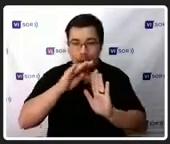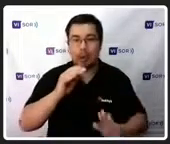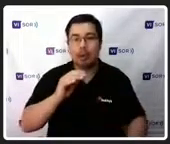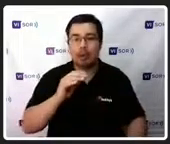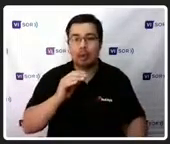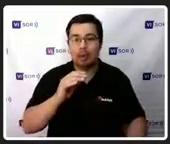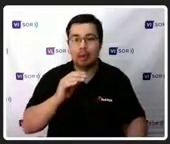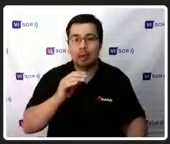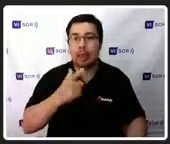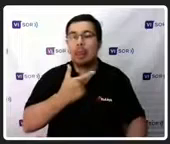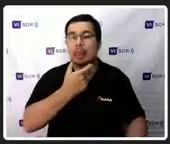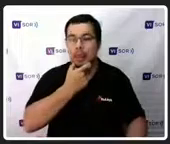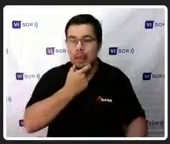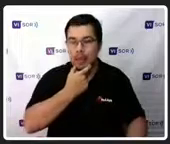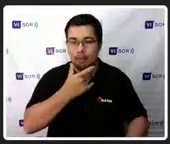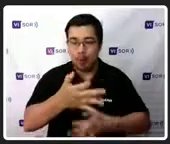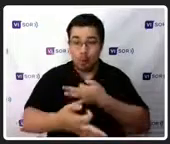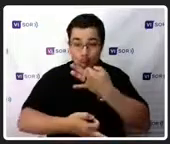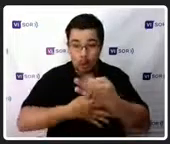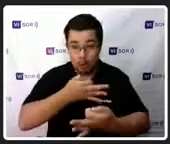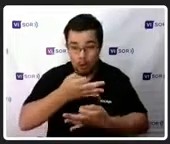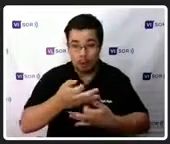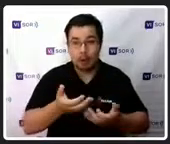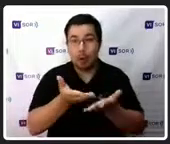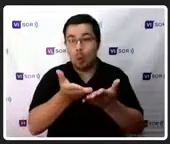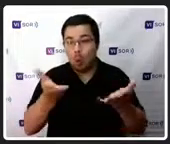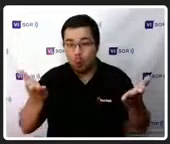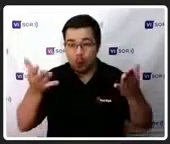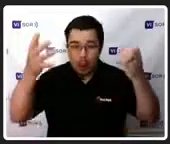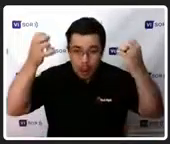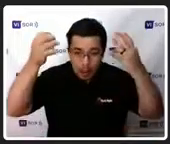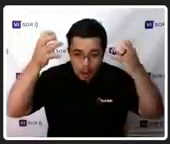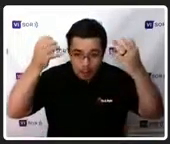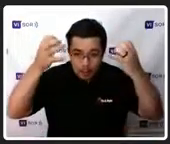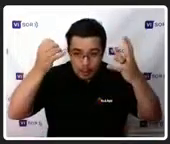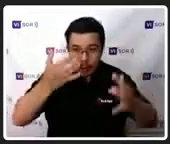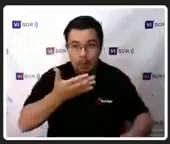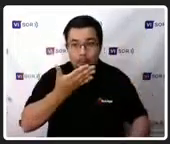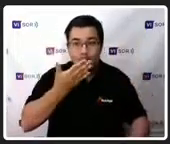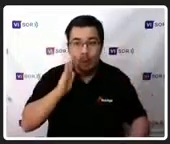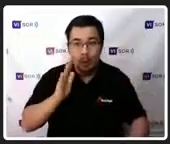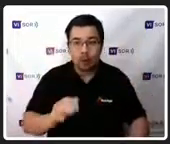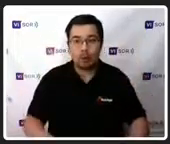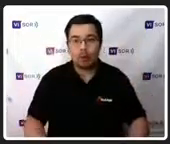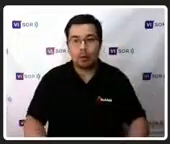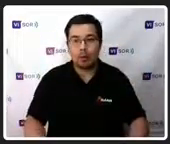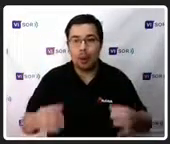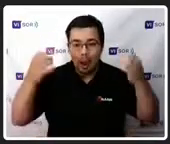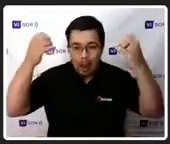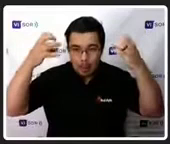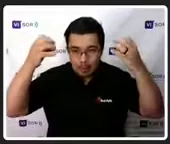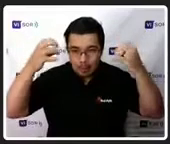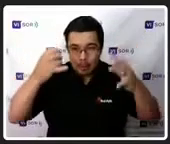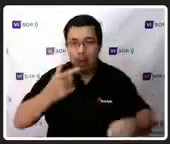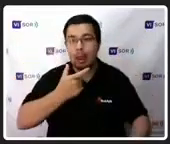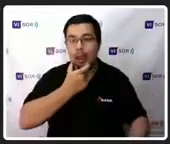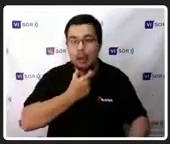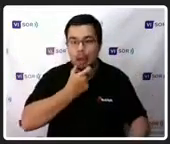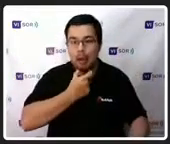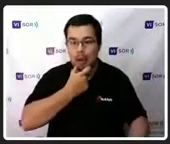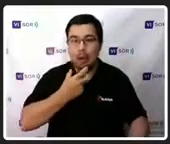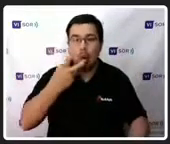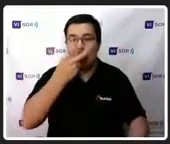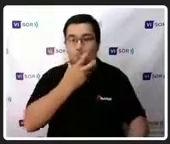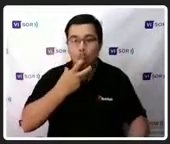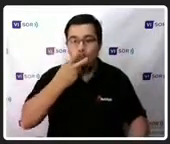van a aprender, van a tener que dar lo mejor de ustedes en el aprendizaje del idioma inglés, porque el idioma inglés hoy día en la industria del turismo, y lo ha